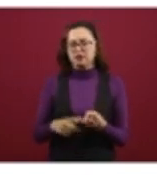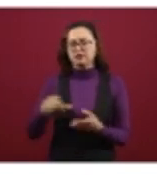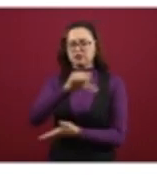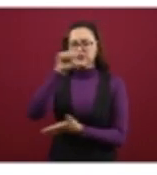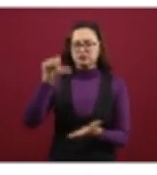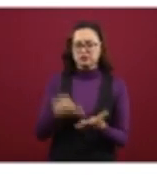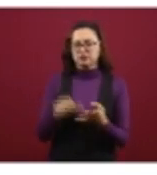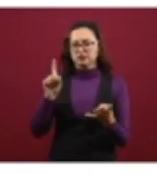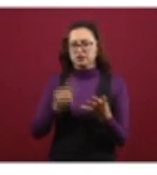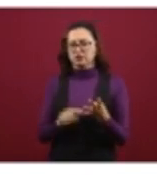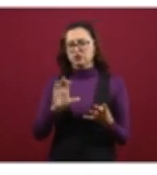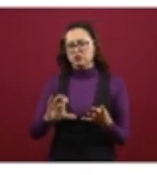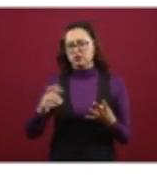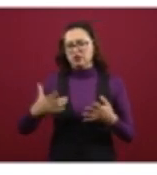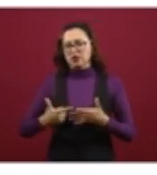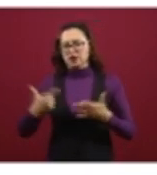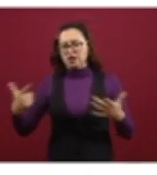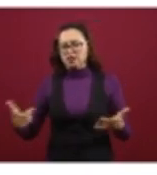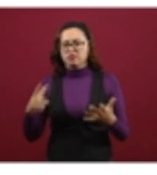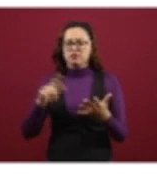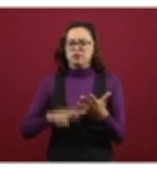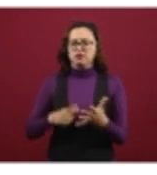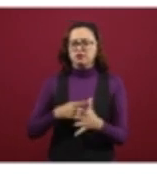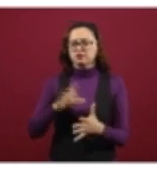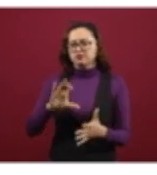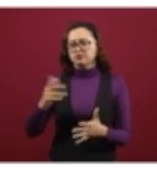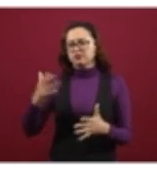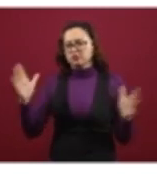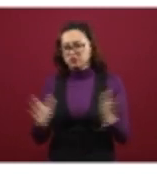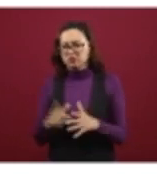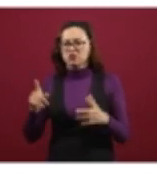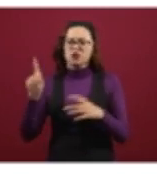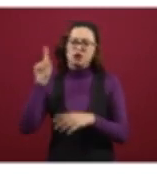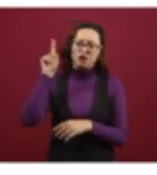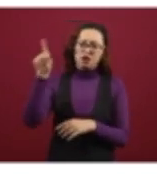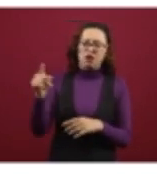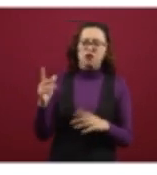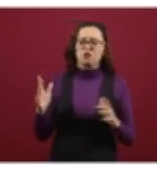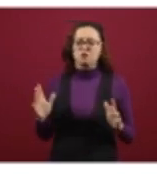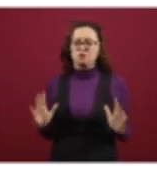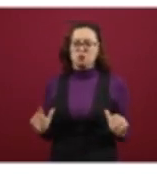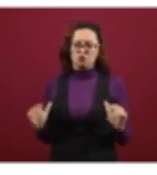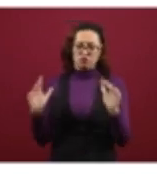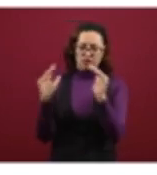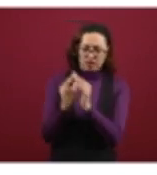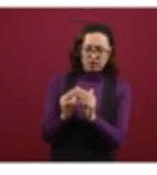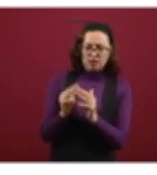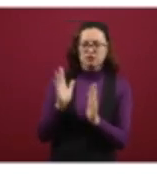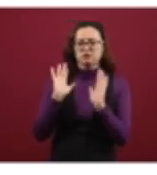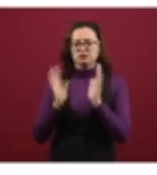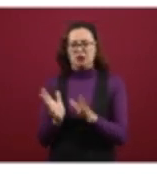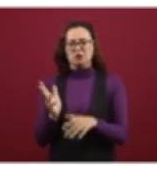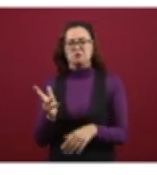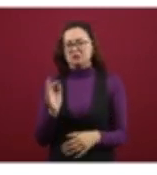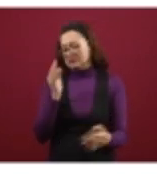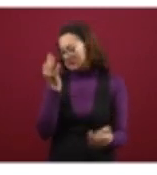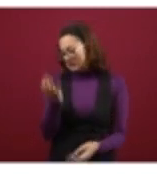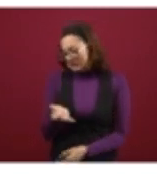Chica, propiamente hemos distribuido el 100% de los vales y en